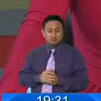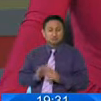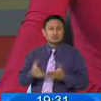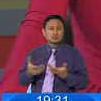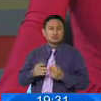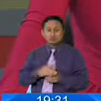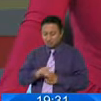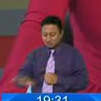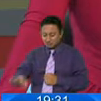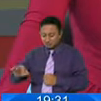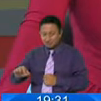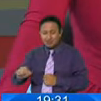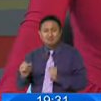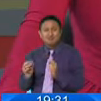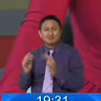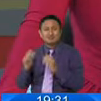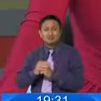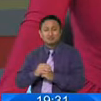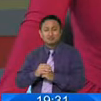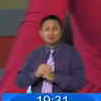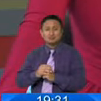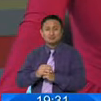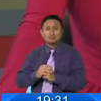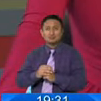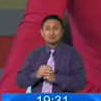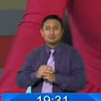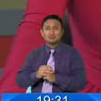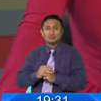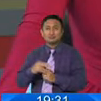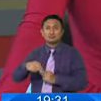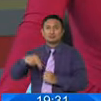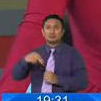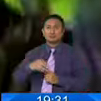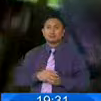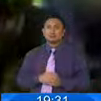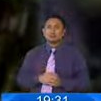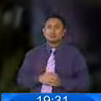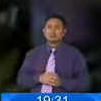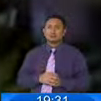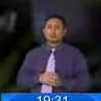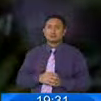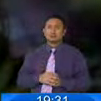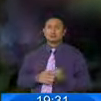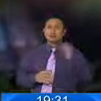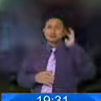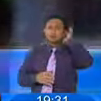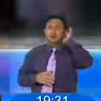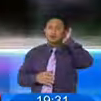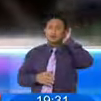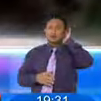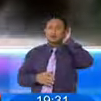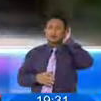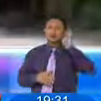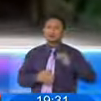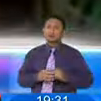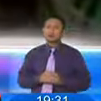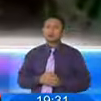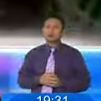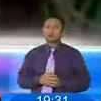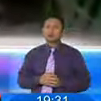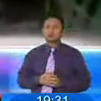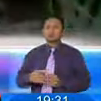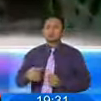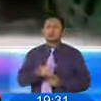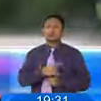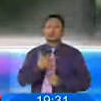los matorrales en un sector de Atucucho, al norte de Quito. Su llanto milagroso la salvó de caer en garras de